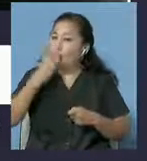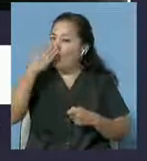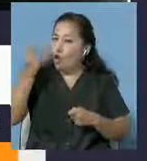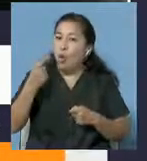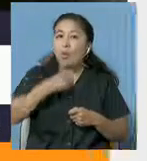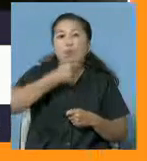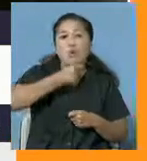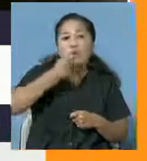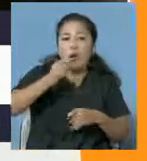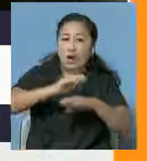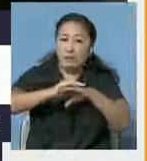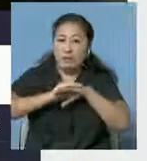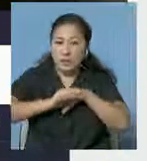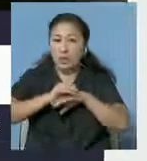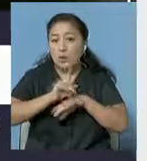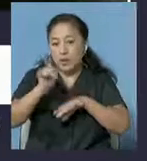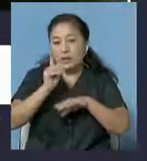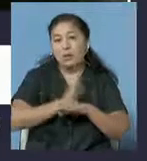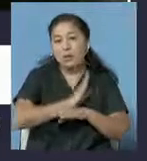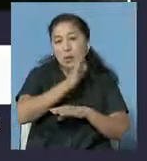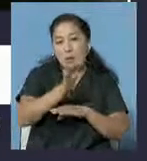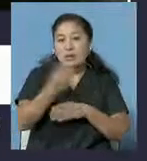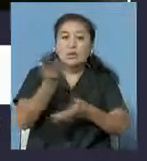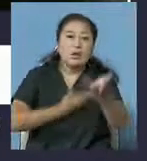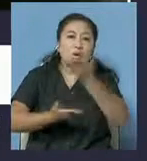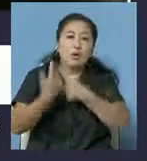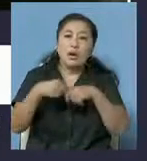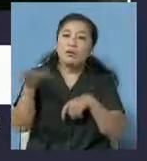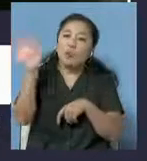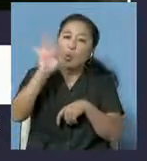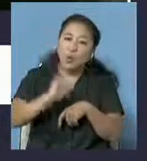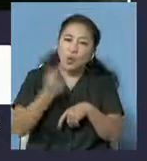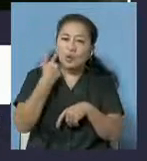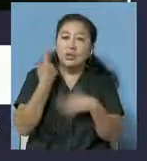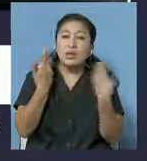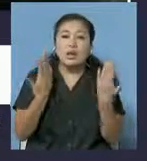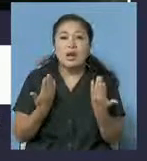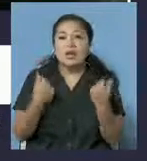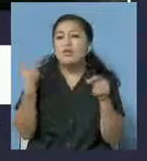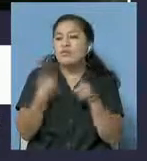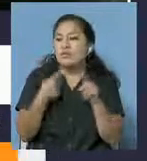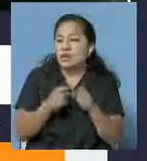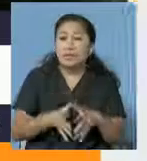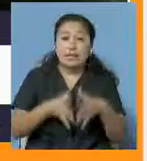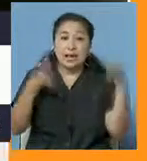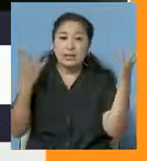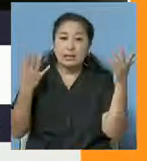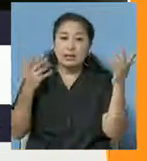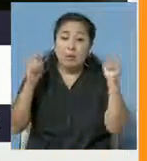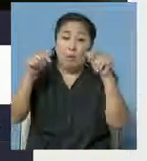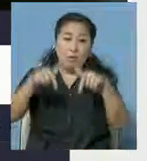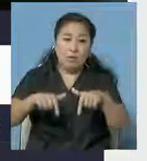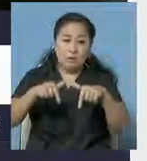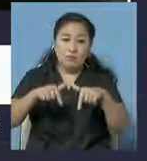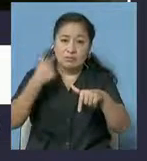los periodistas, amigos también de la institución que comparten día a día con nosotros, bueno, y hacer un gran festejo. Por lo pronto,